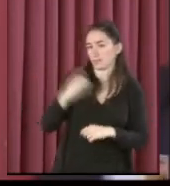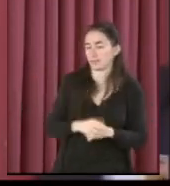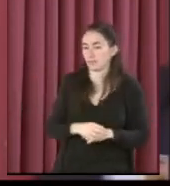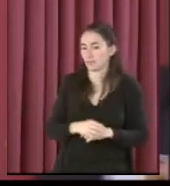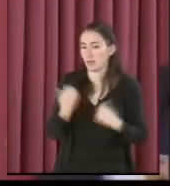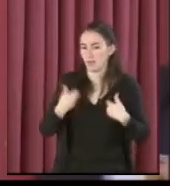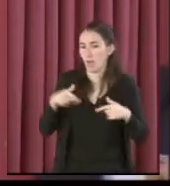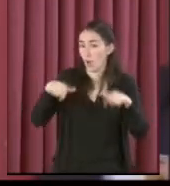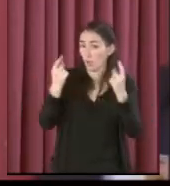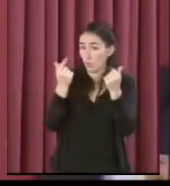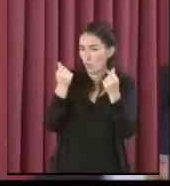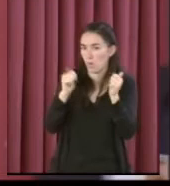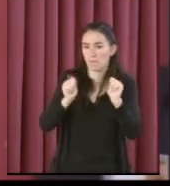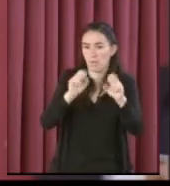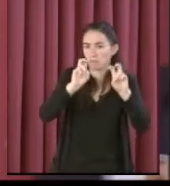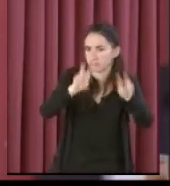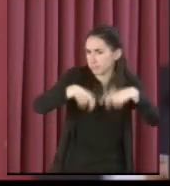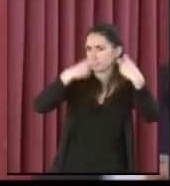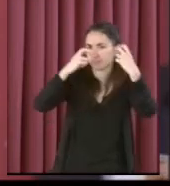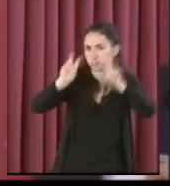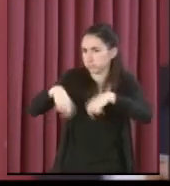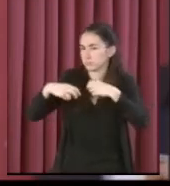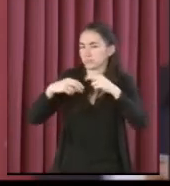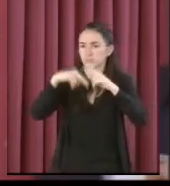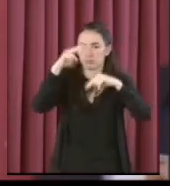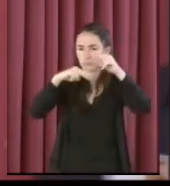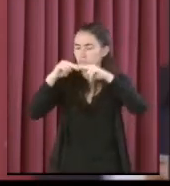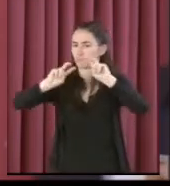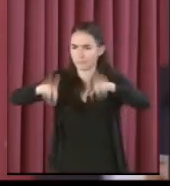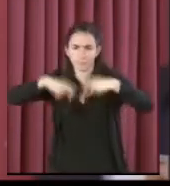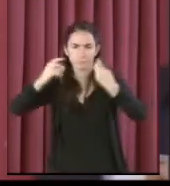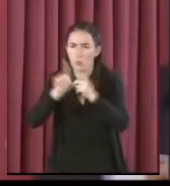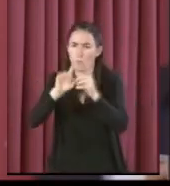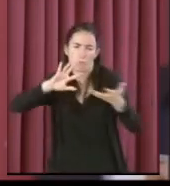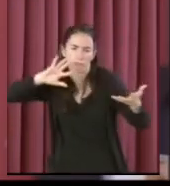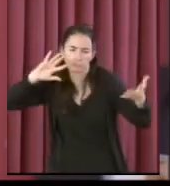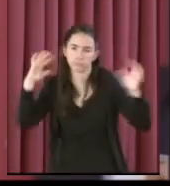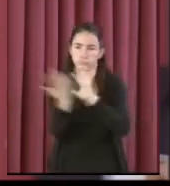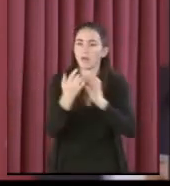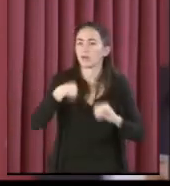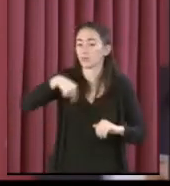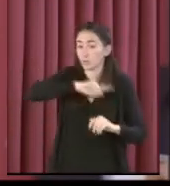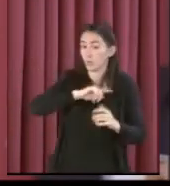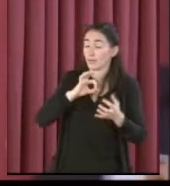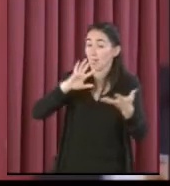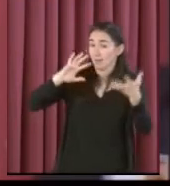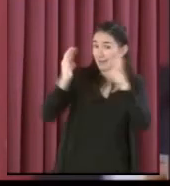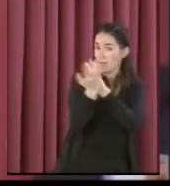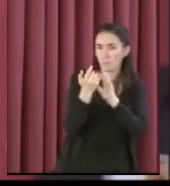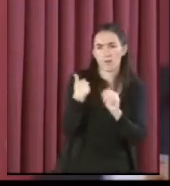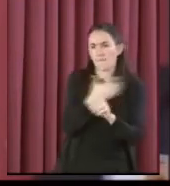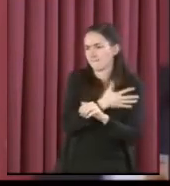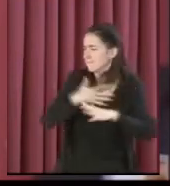mediante actuaciones públicas de regeneración y renovación urbana. Una transformación urbana que seguimos promoviendo de forma ambiciosa en la